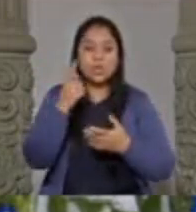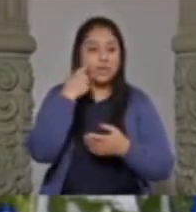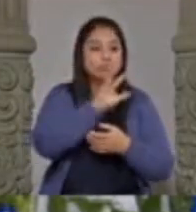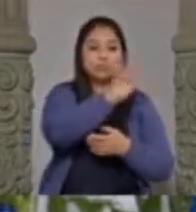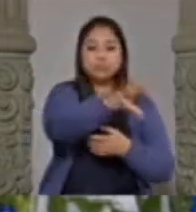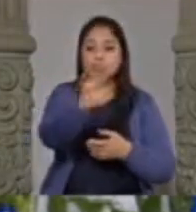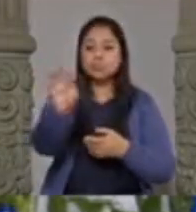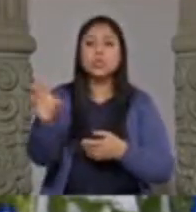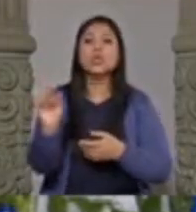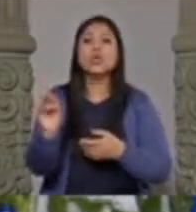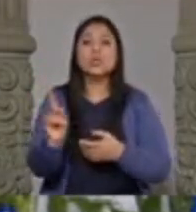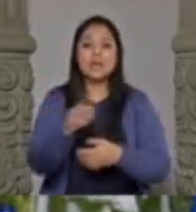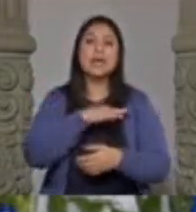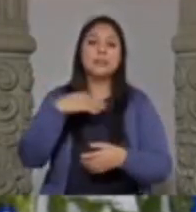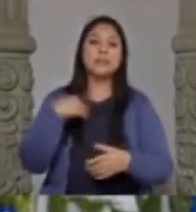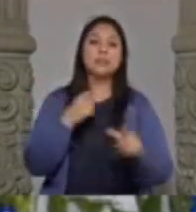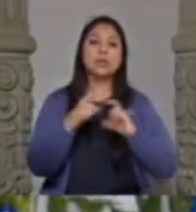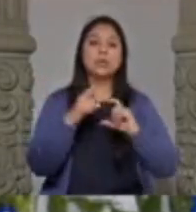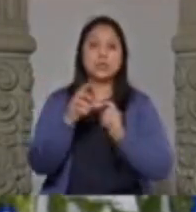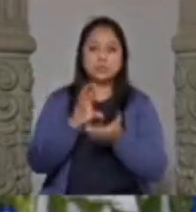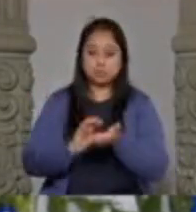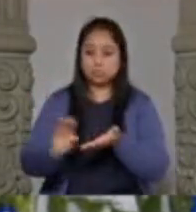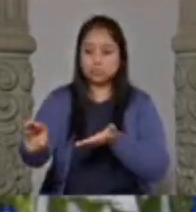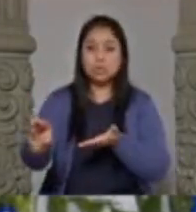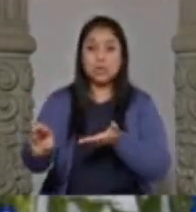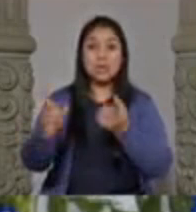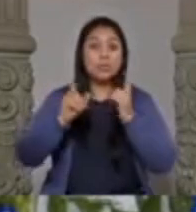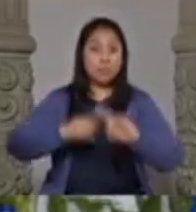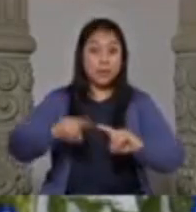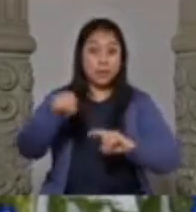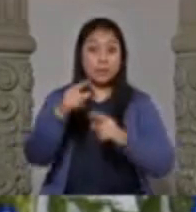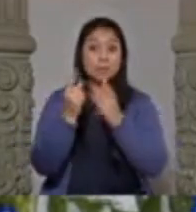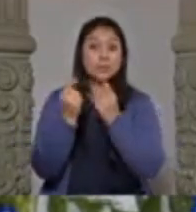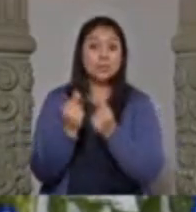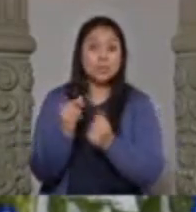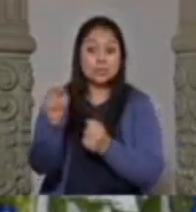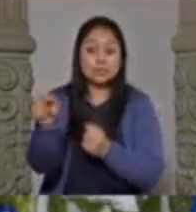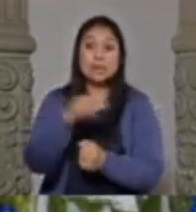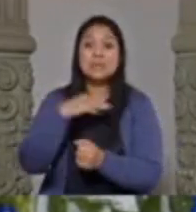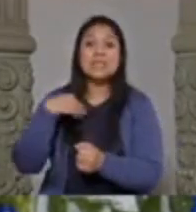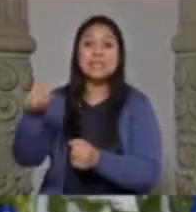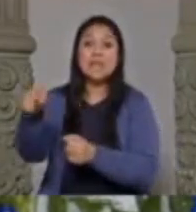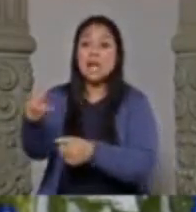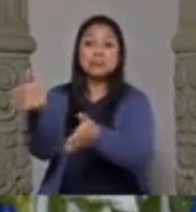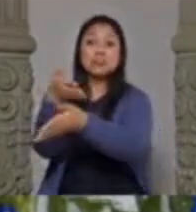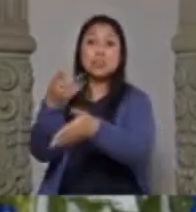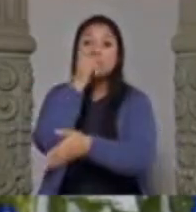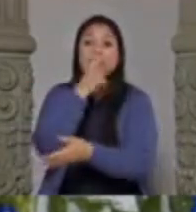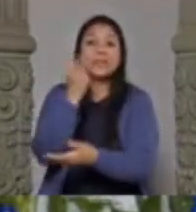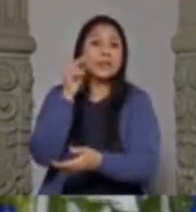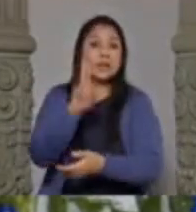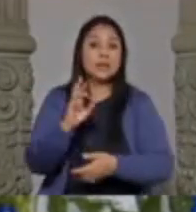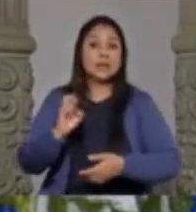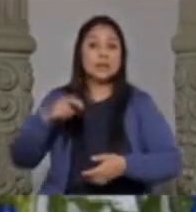Ministerio de Comunicaciones. Pero ese espacio presupuestario en el Ministerio de Comunicaciones no existía, porque